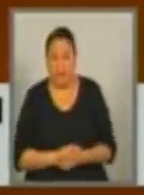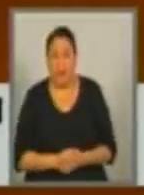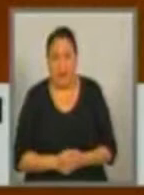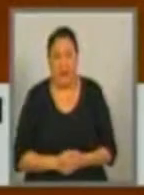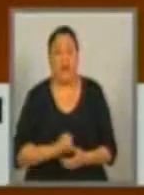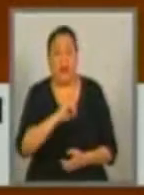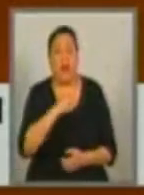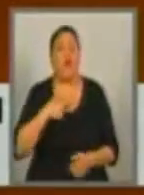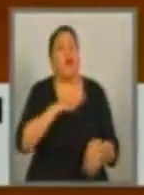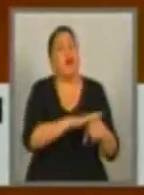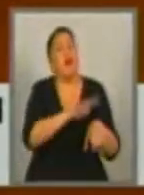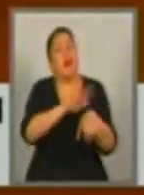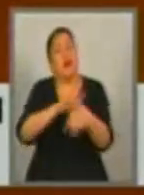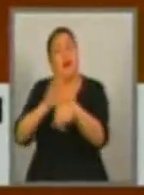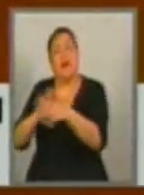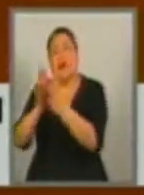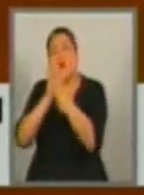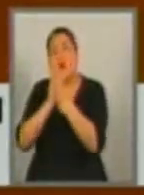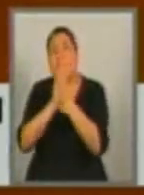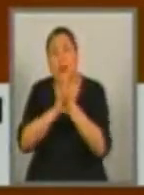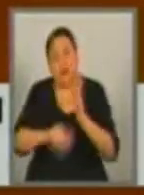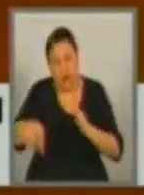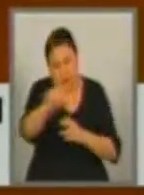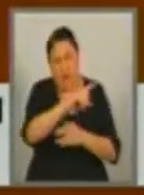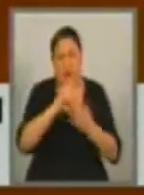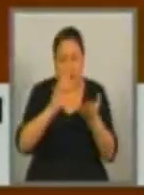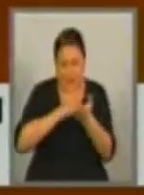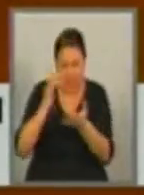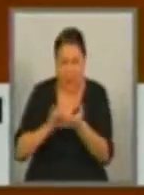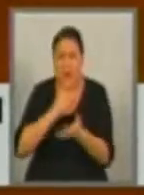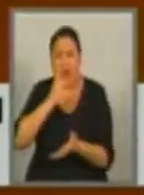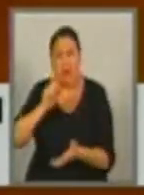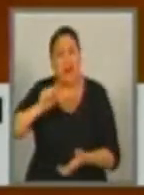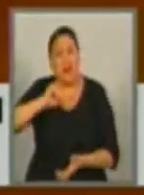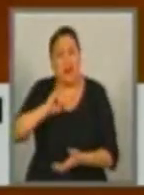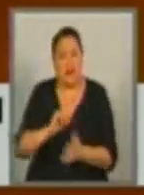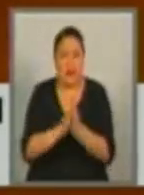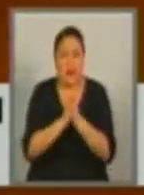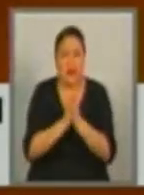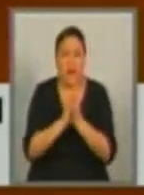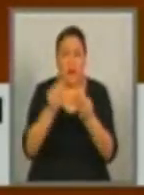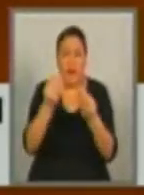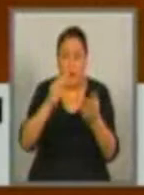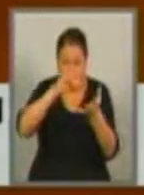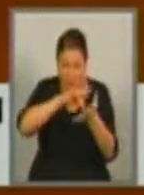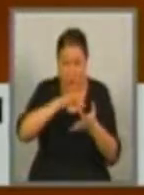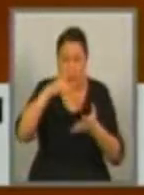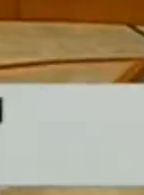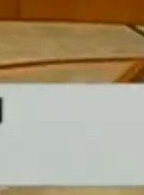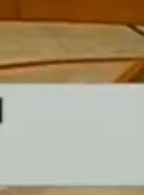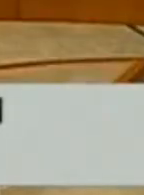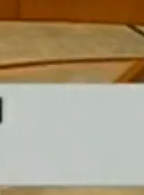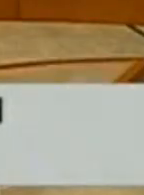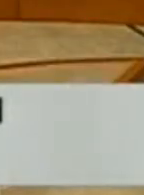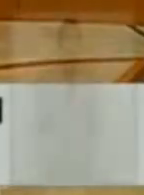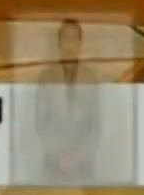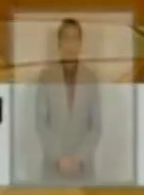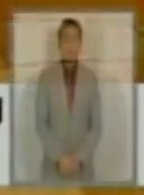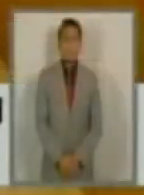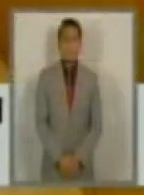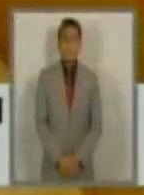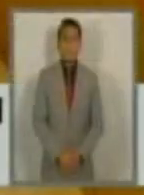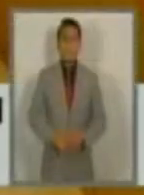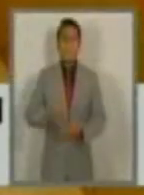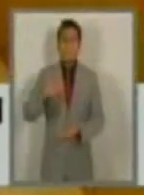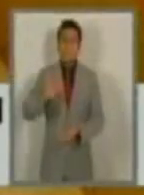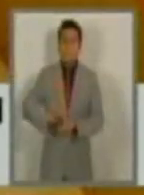asimismo los convoco, los invito a hacer lo propio en el mismo sentido. Muchas gracias por su atención. Con su venia,